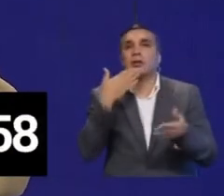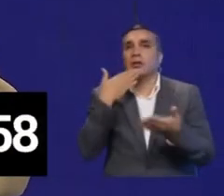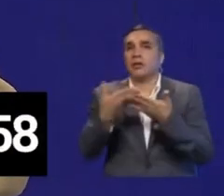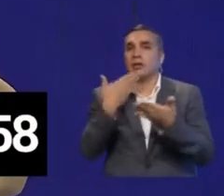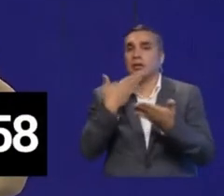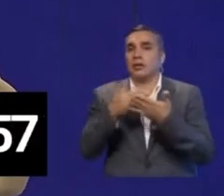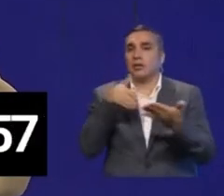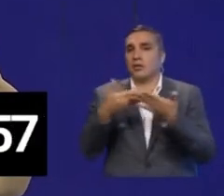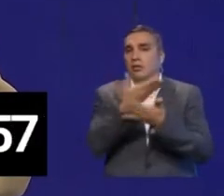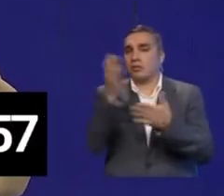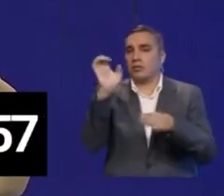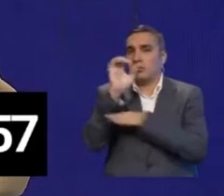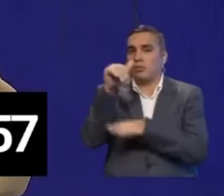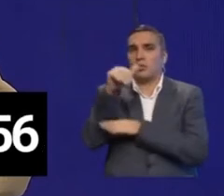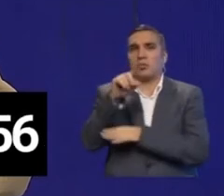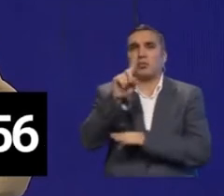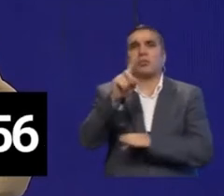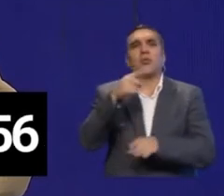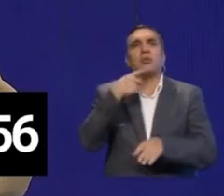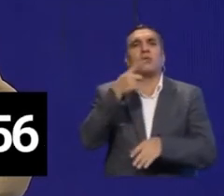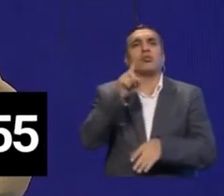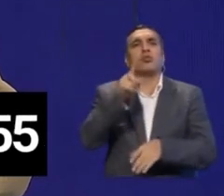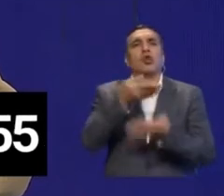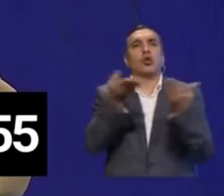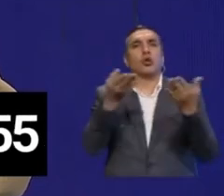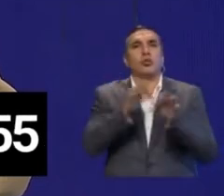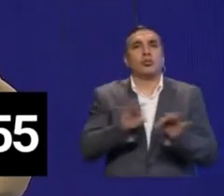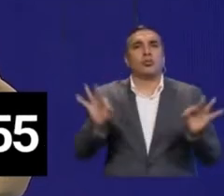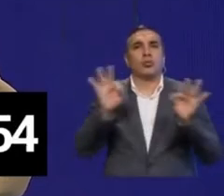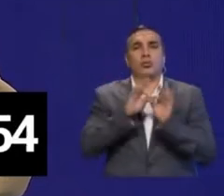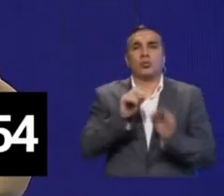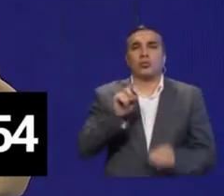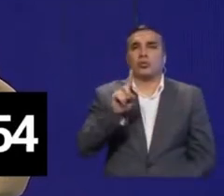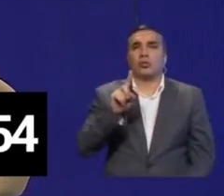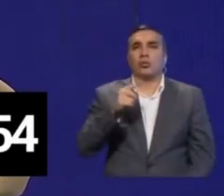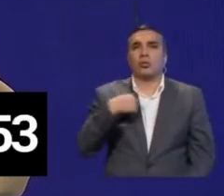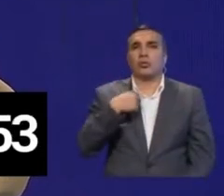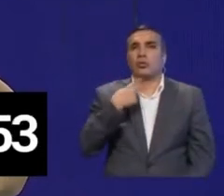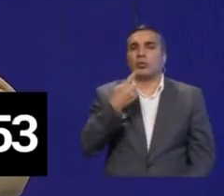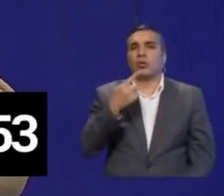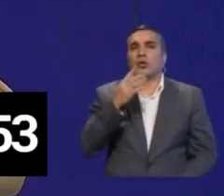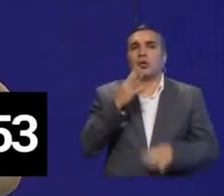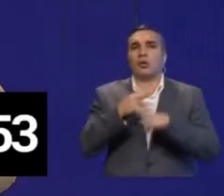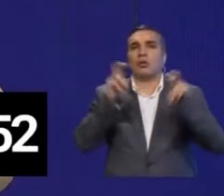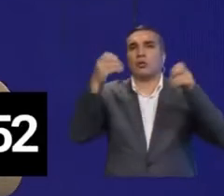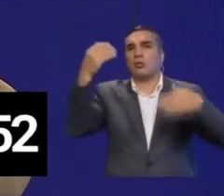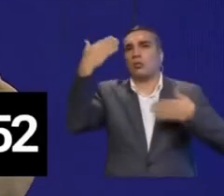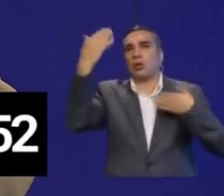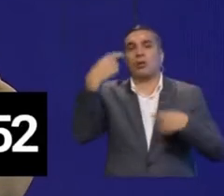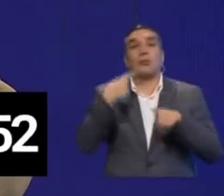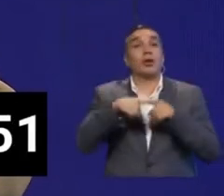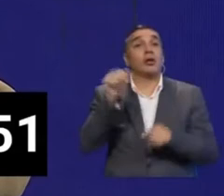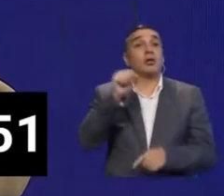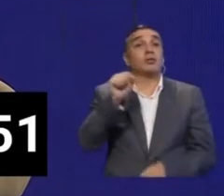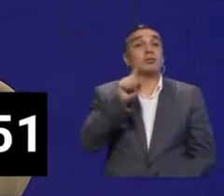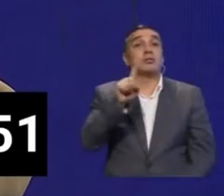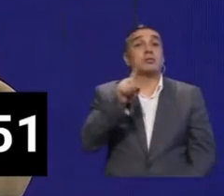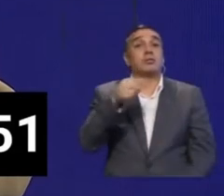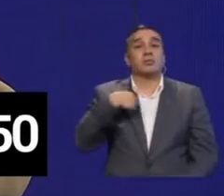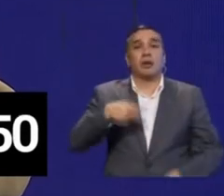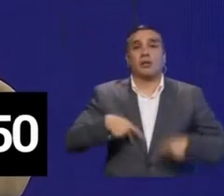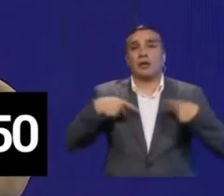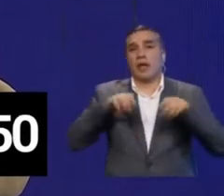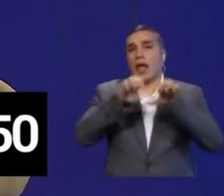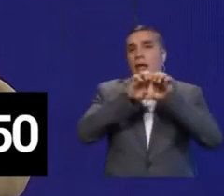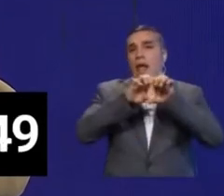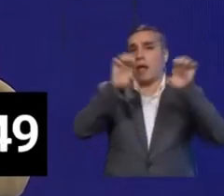Gracias, ecuatorianos. Voy a decir una cosa, yo no sé expresar mucho en la parte política, pero sí en mi vida